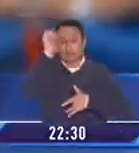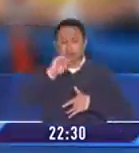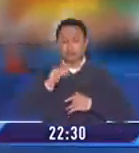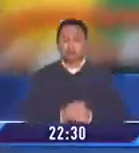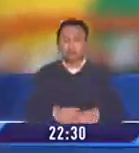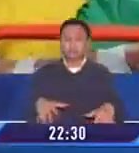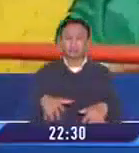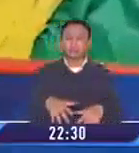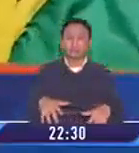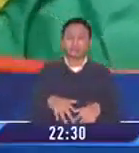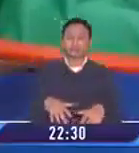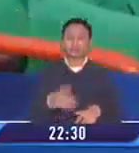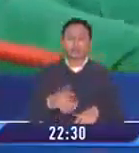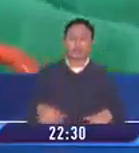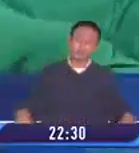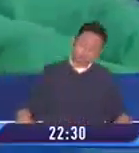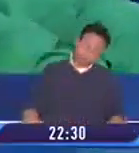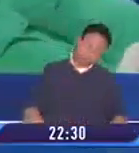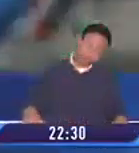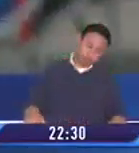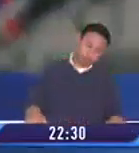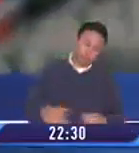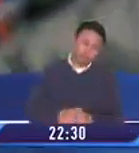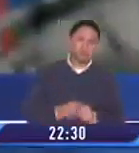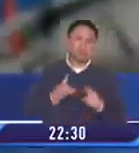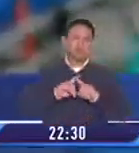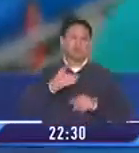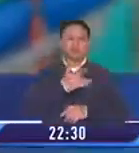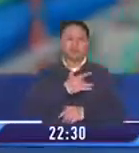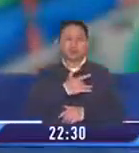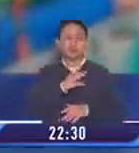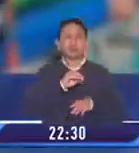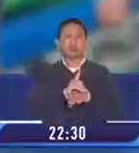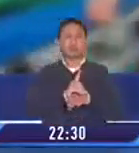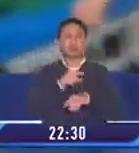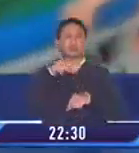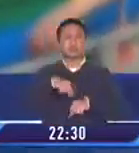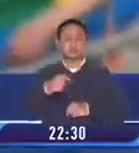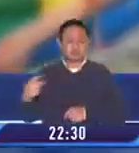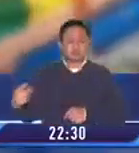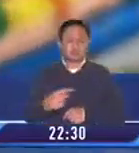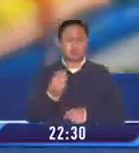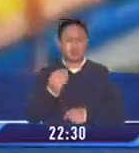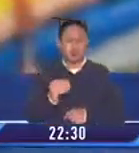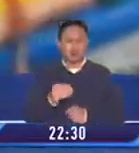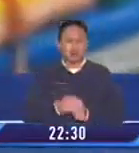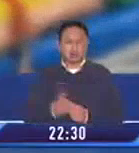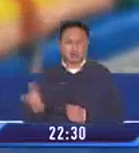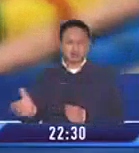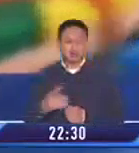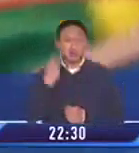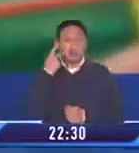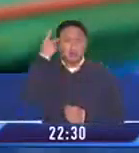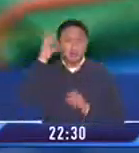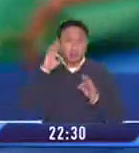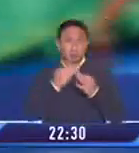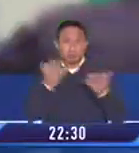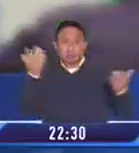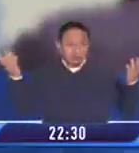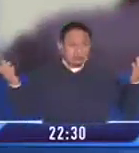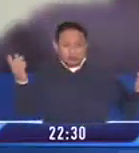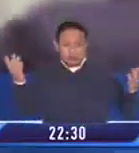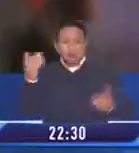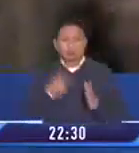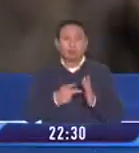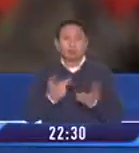ingresaban, algunos inconscientes. Los síntomas eran variados. Médicos, paramédicos recibían a los jóvenes, mientras que los padres de familia desesperados llegaban